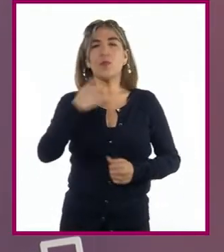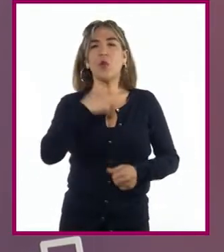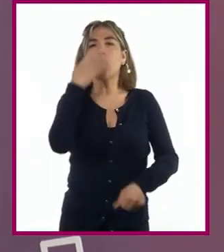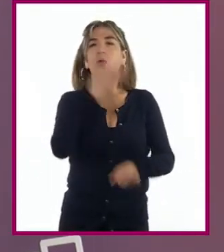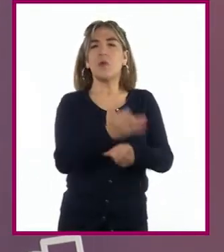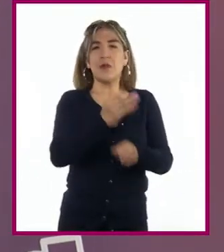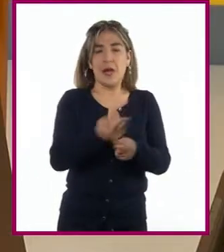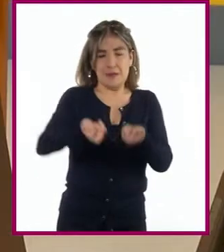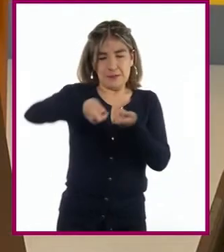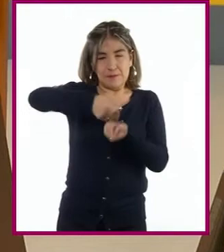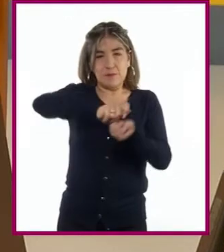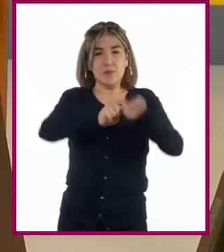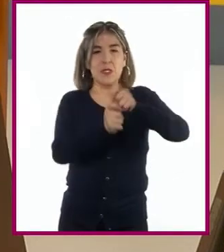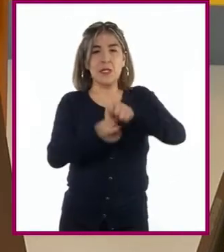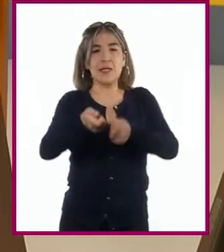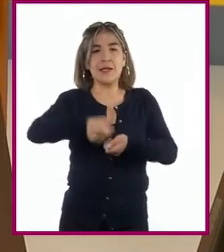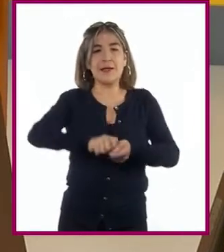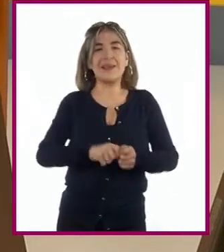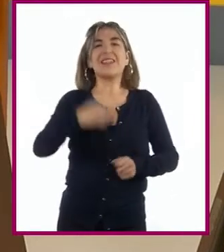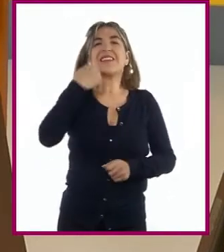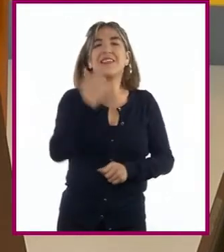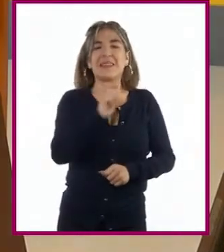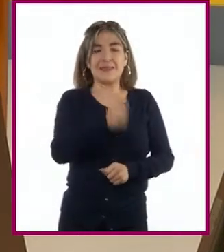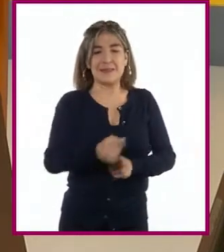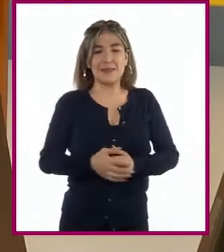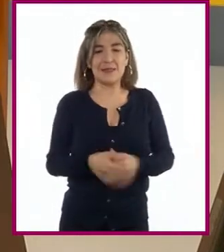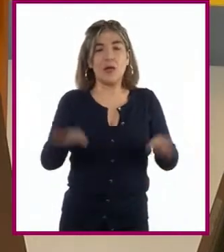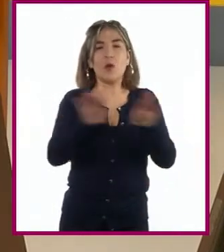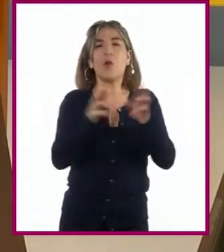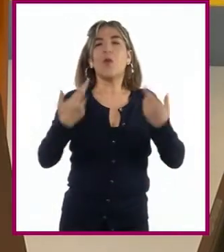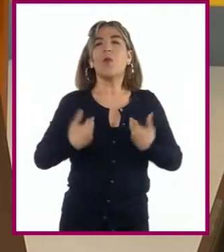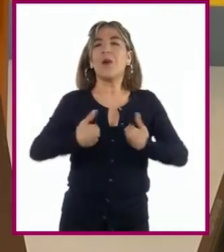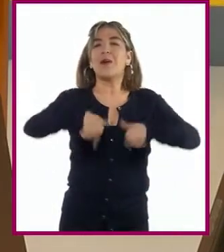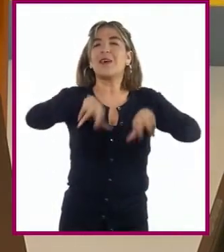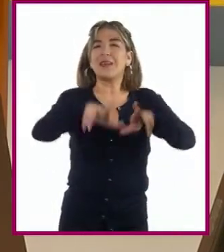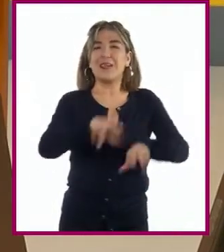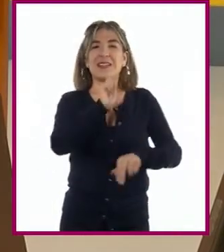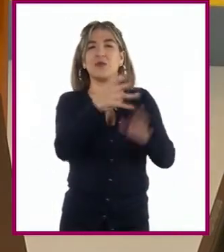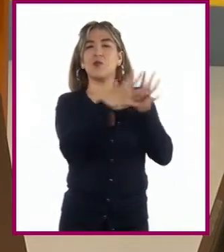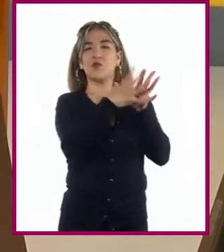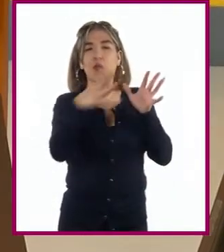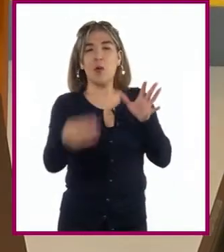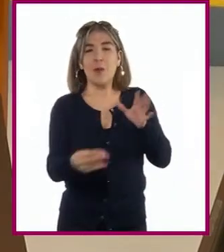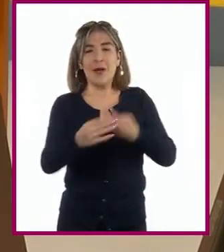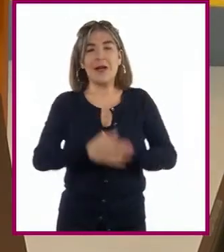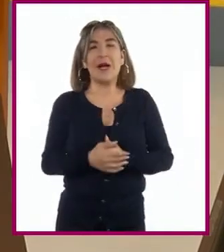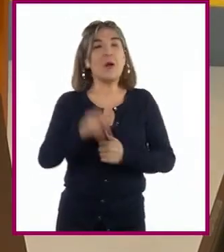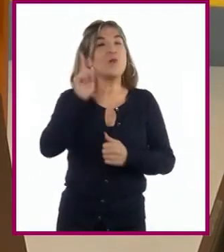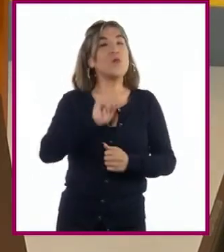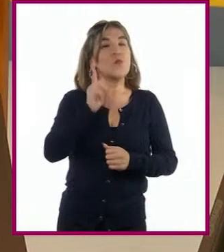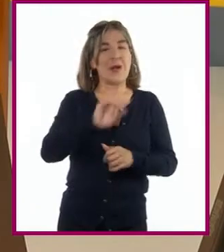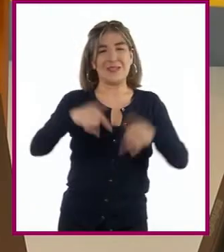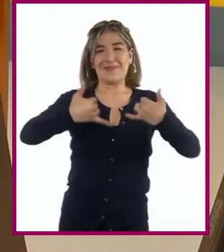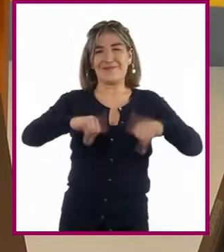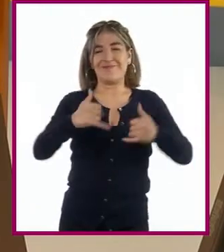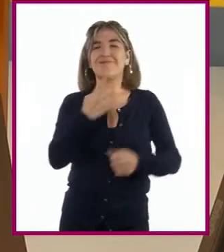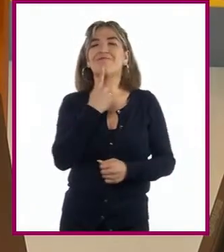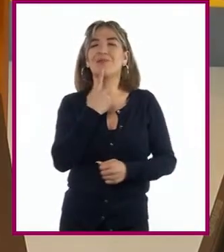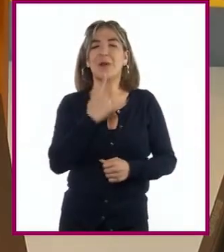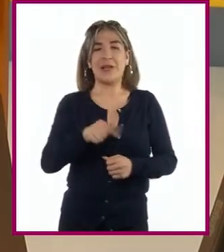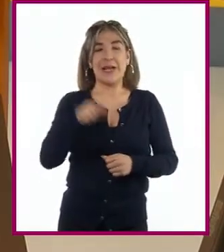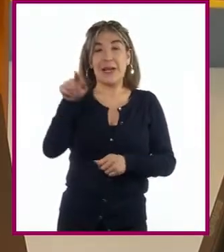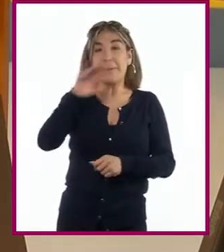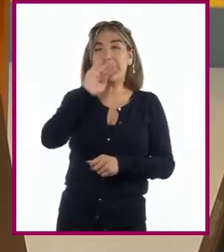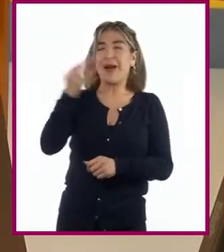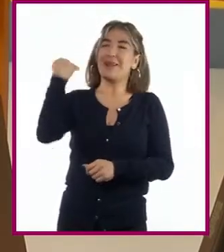trenzando un listón porque quiero representar a la muñeca Mari que mi mamá me obsequió. Entonces,